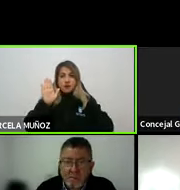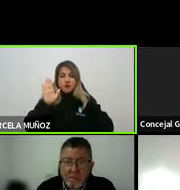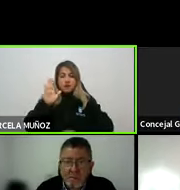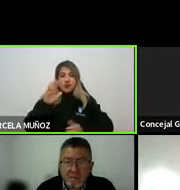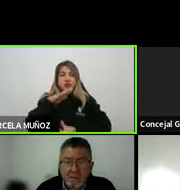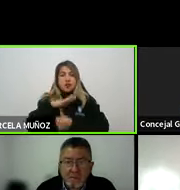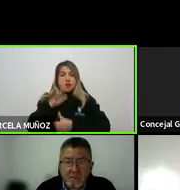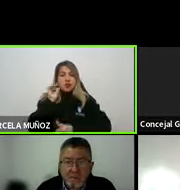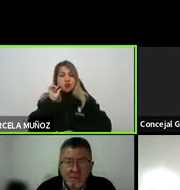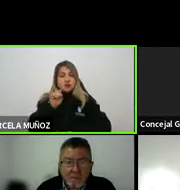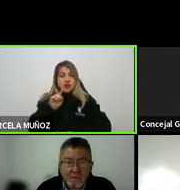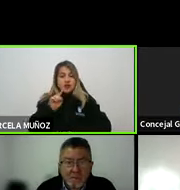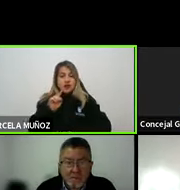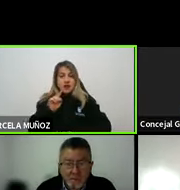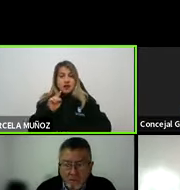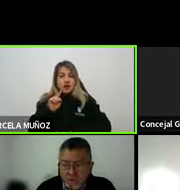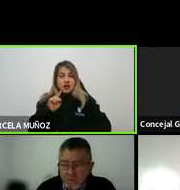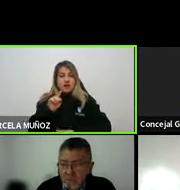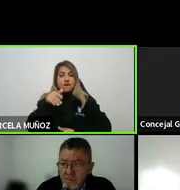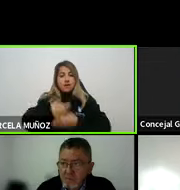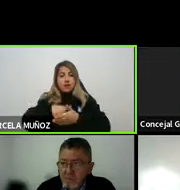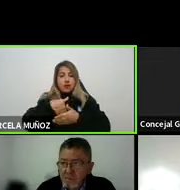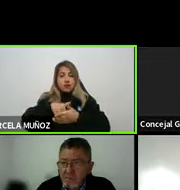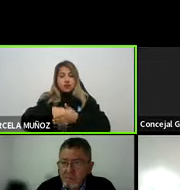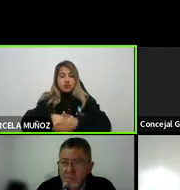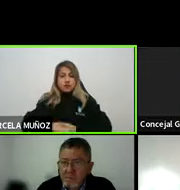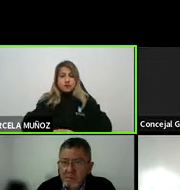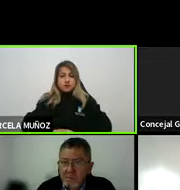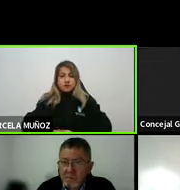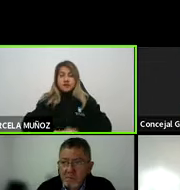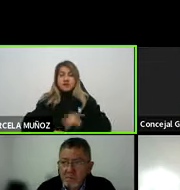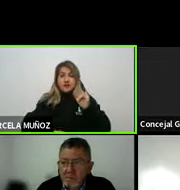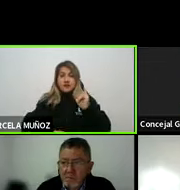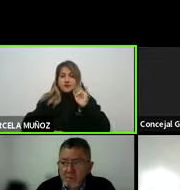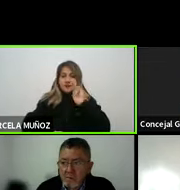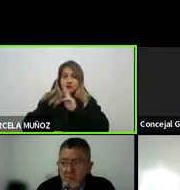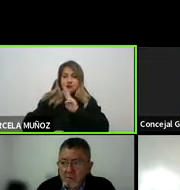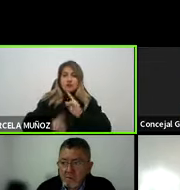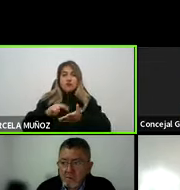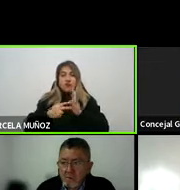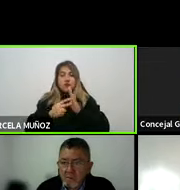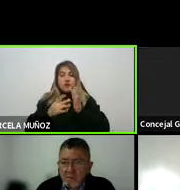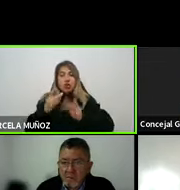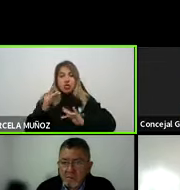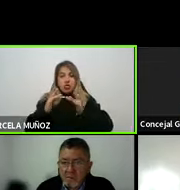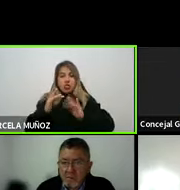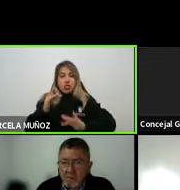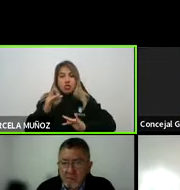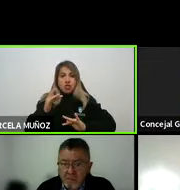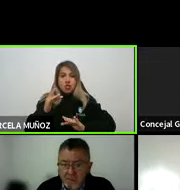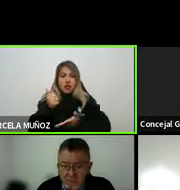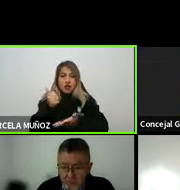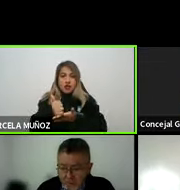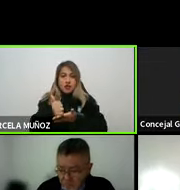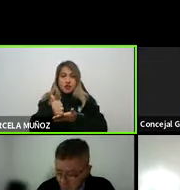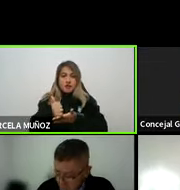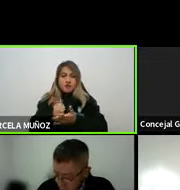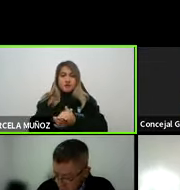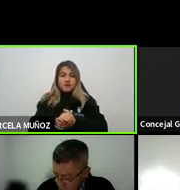Concejala, estamos en votación. Sí, le vi que tuve problemas de conexión, alcaldesa.